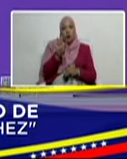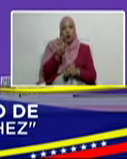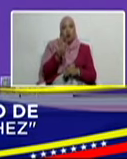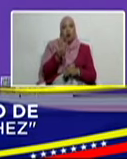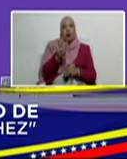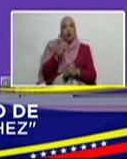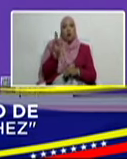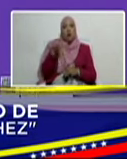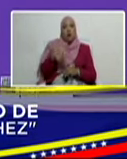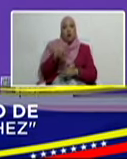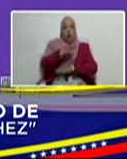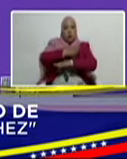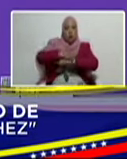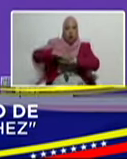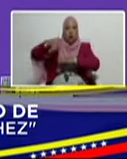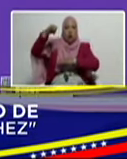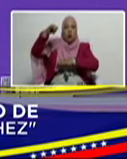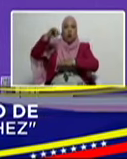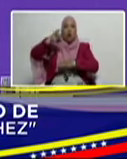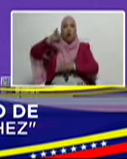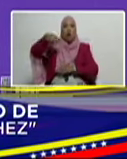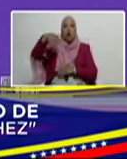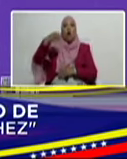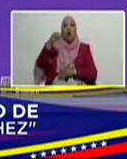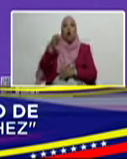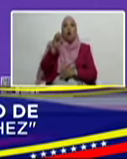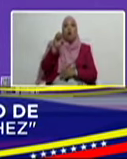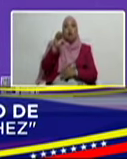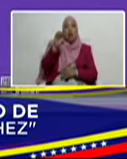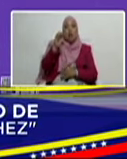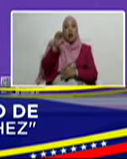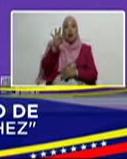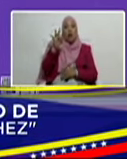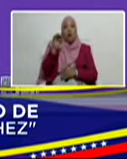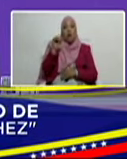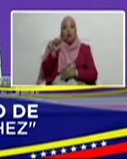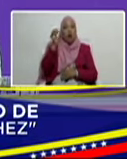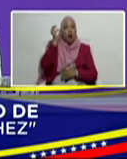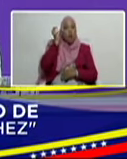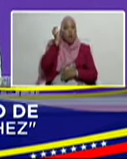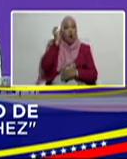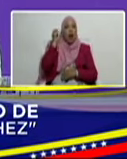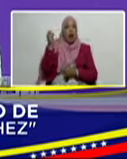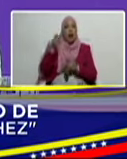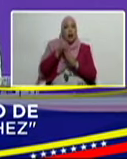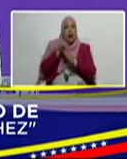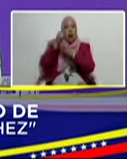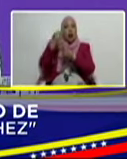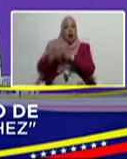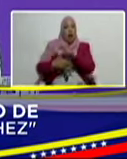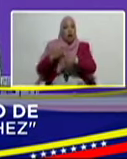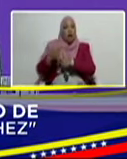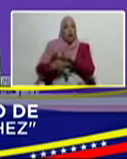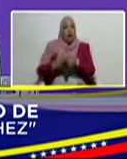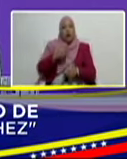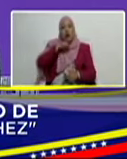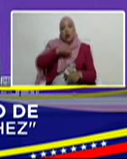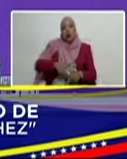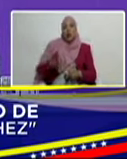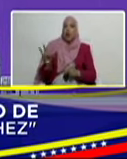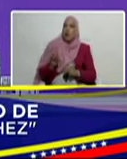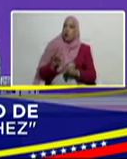al panteón Josefa Joaquina Sánchez y la gran Eulalia